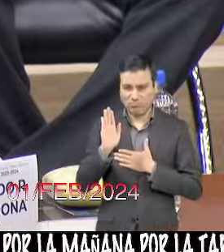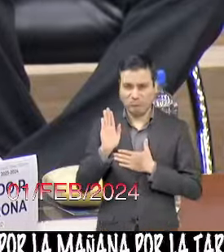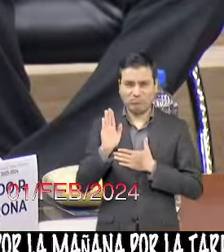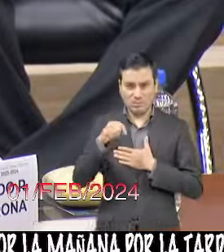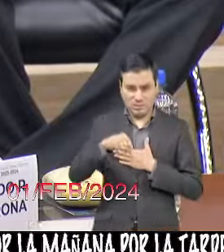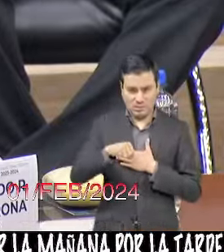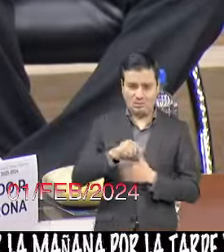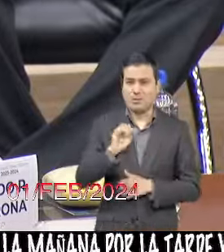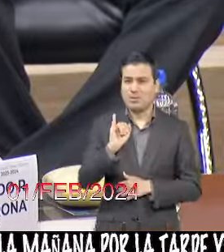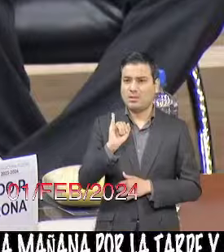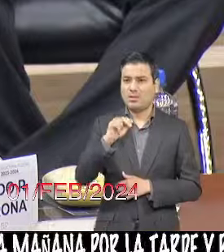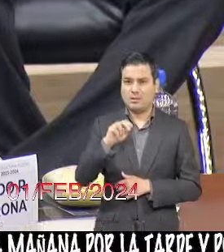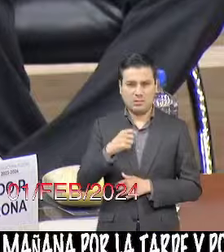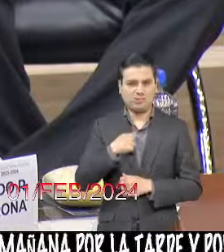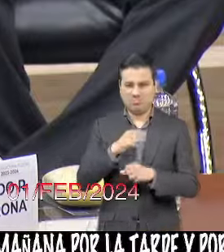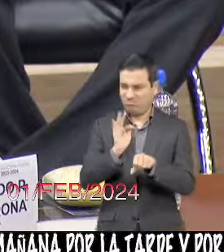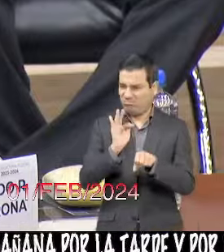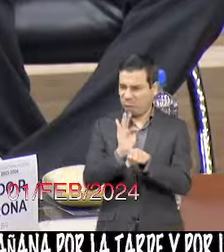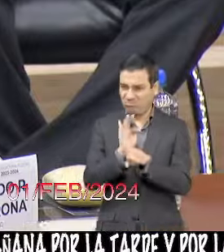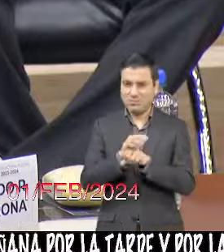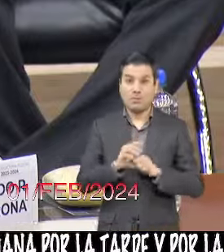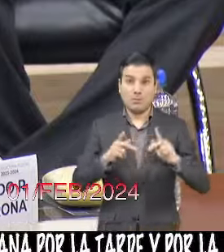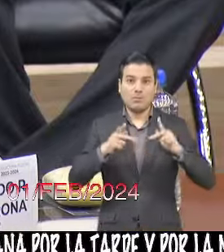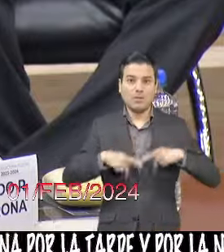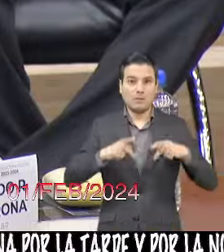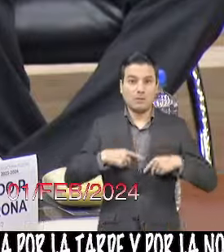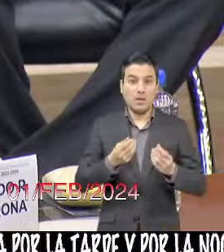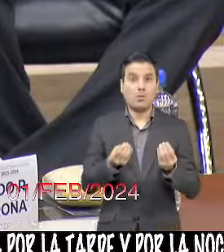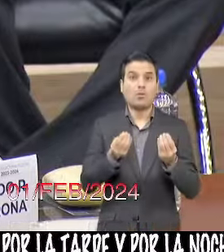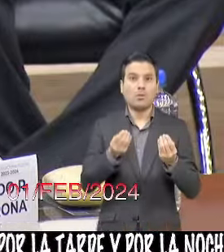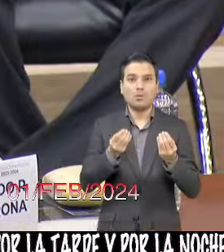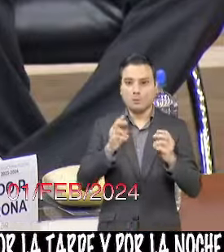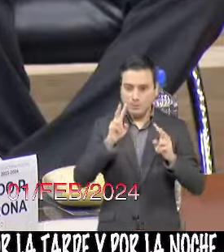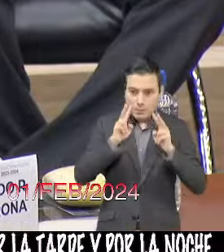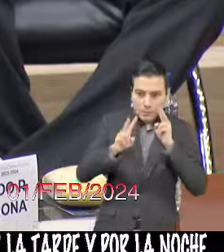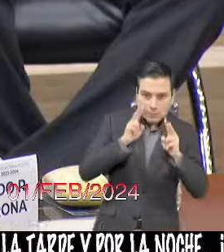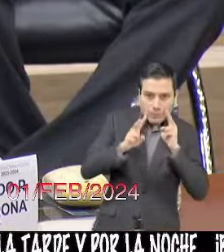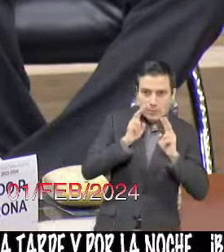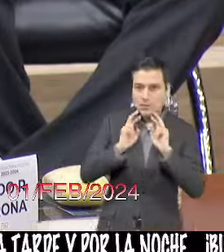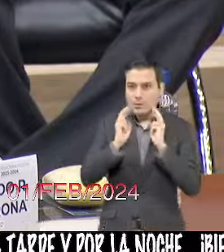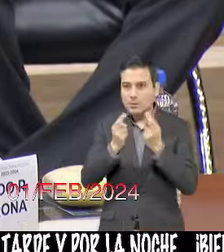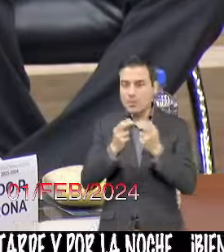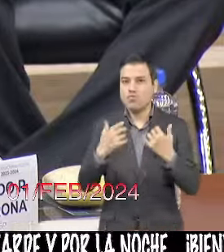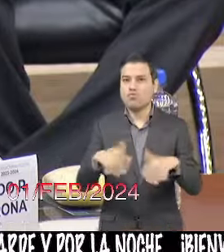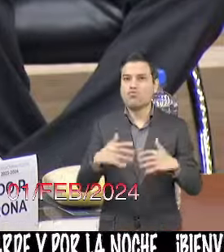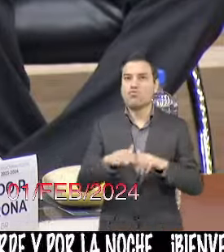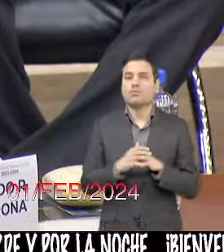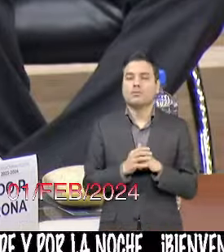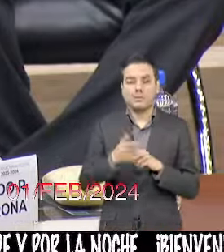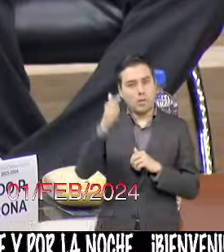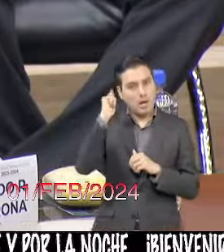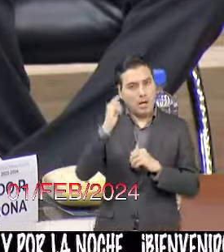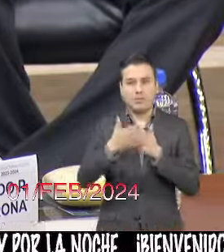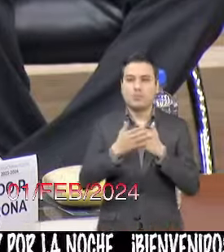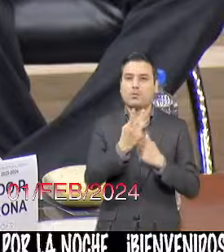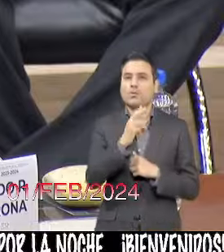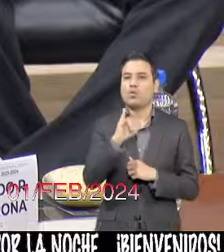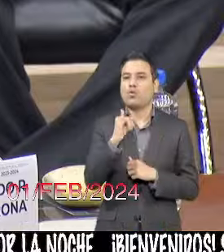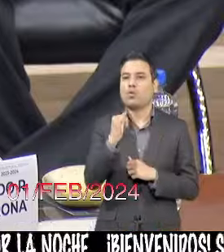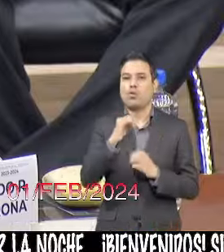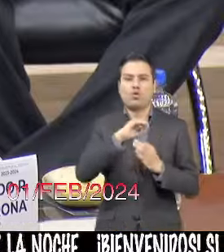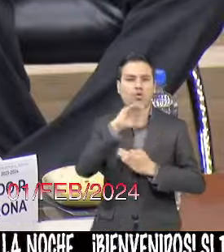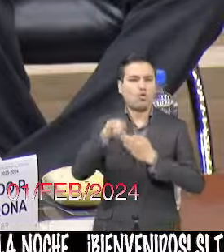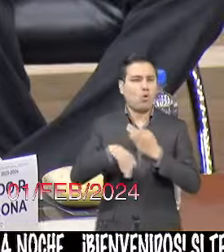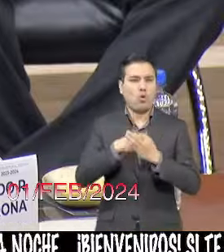más gente está interesado en ver sus deliberaciones, contribuya en ese sentido a que la elección del 2 de junio sea